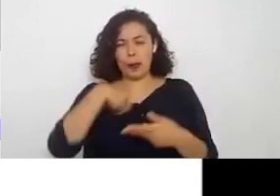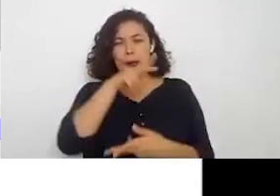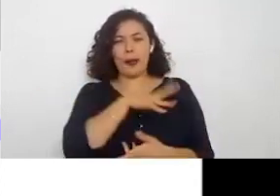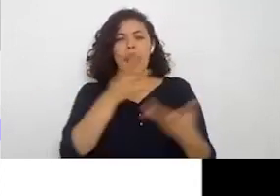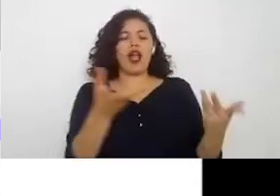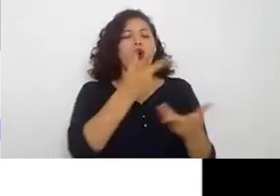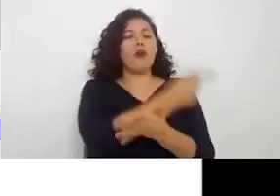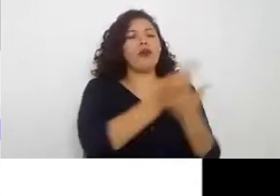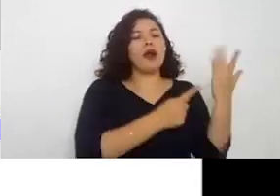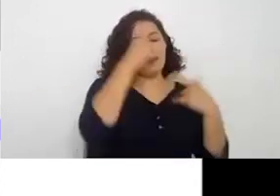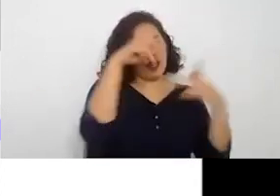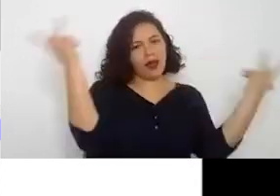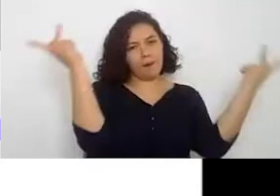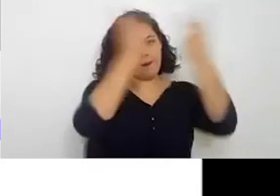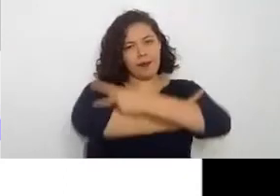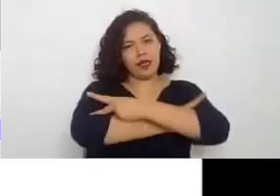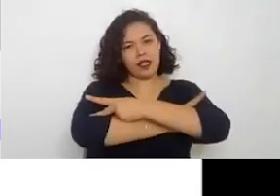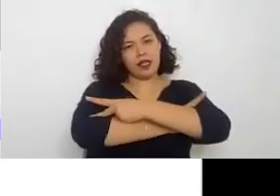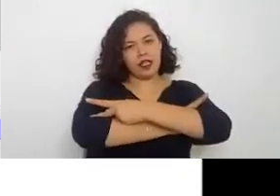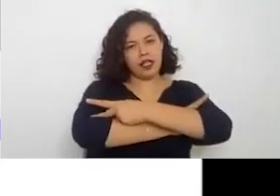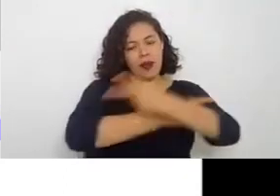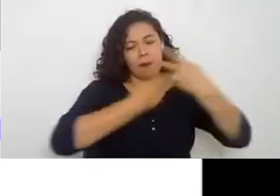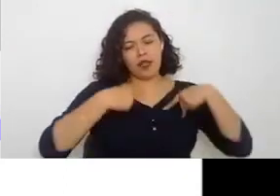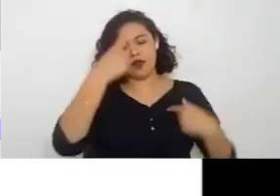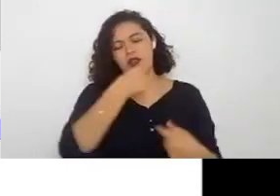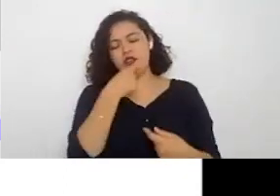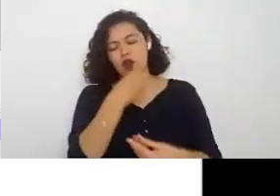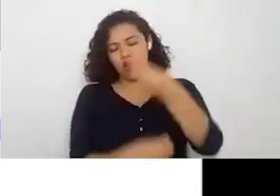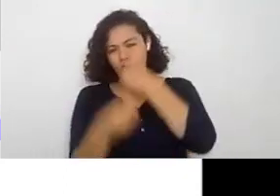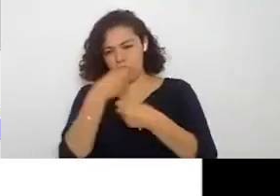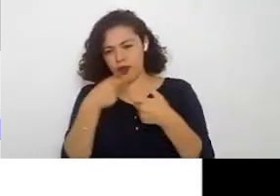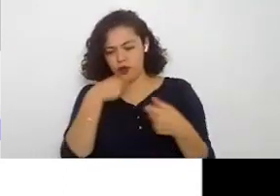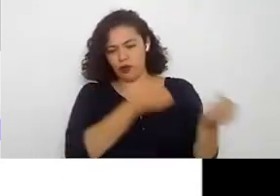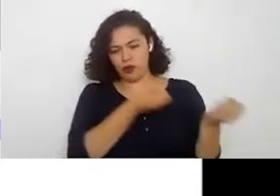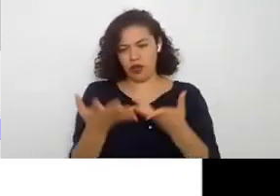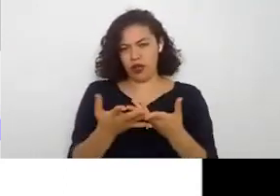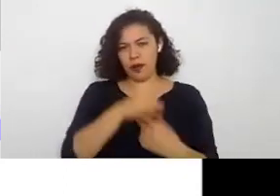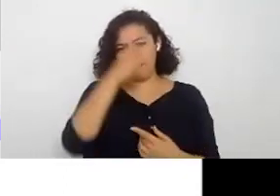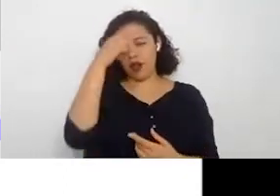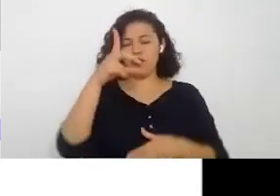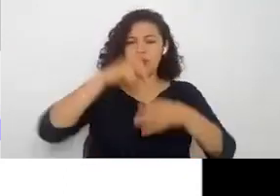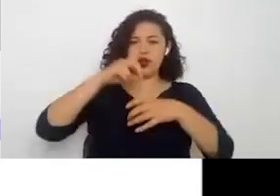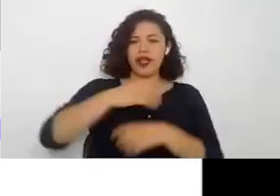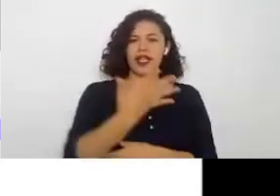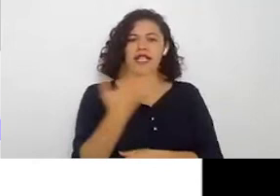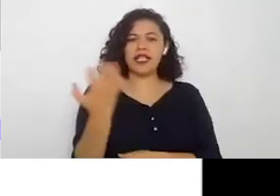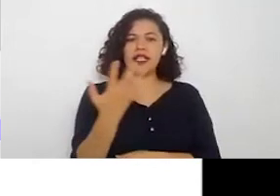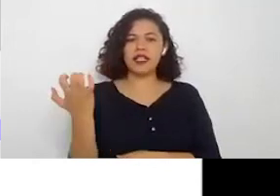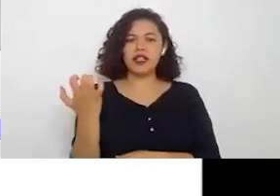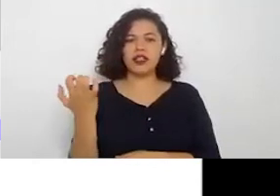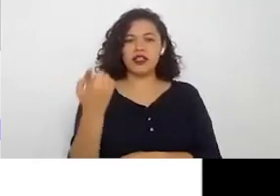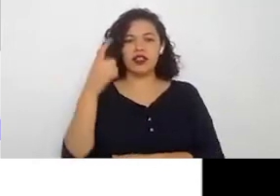apadrinamiento, apadrina el comer de un niño, ¿verdad? A través de un donativo de 500 pesos